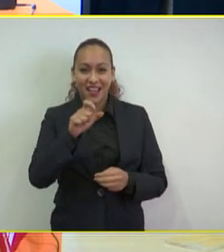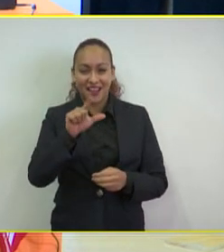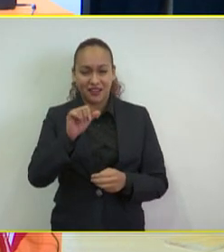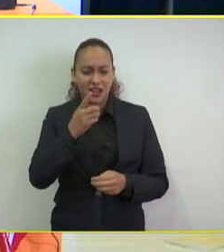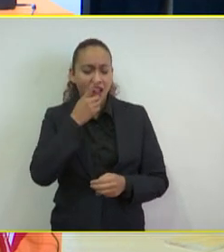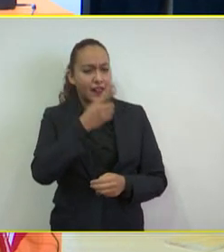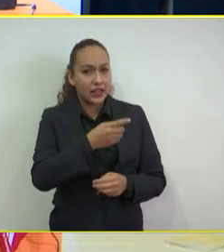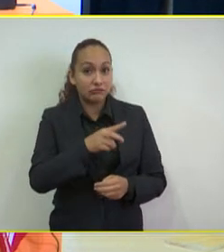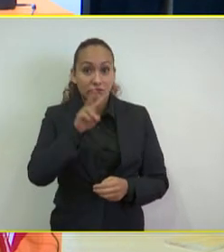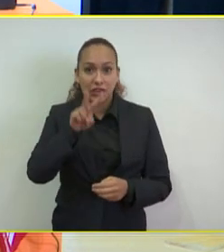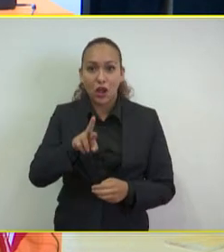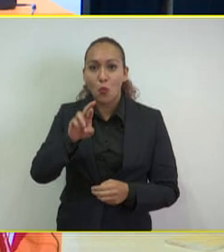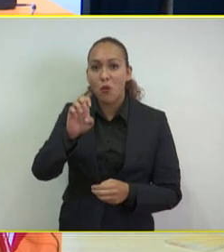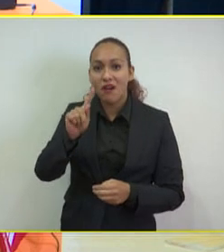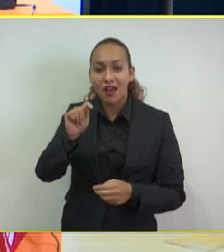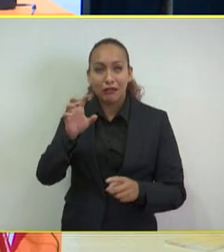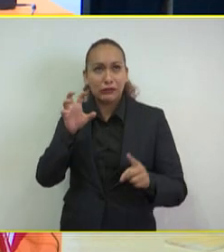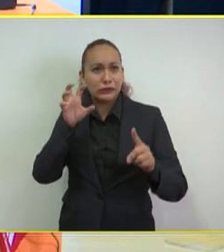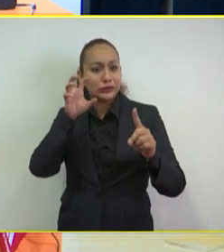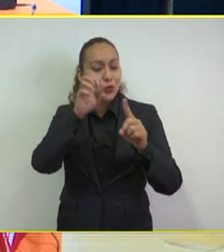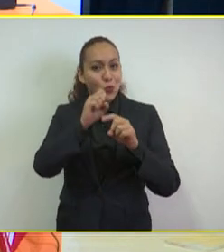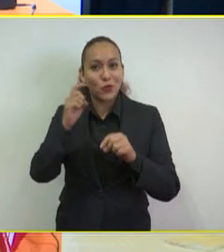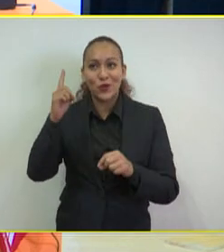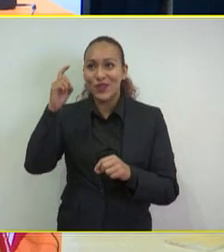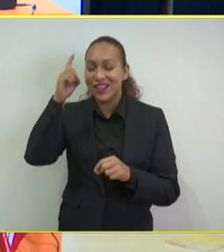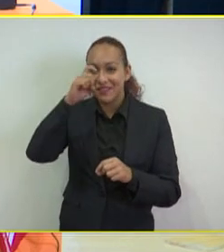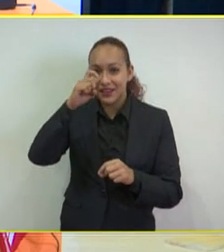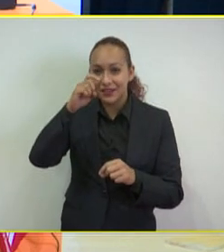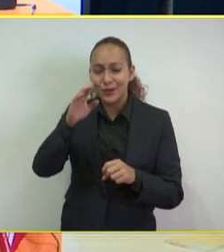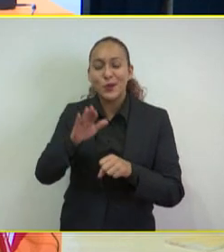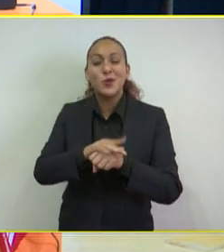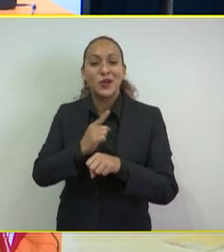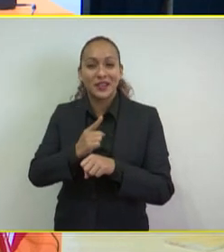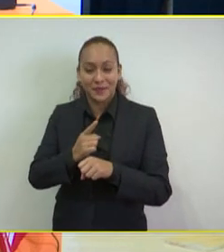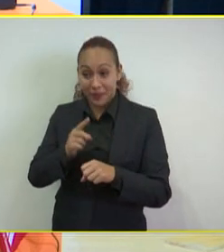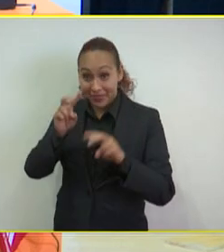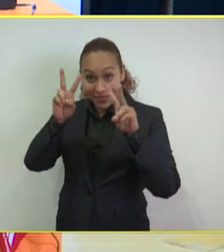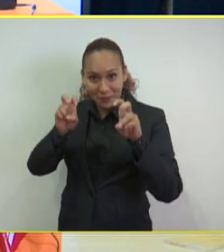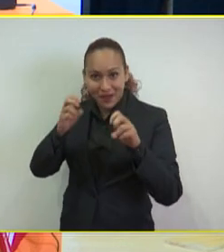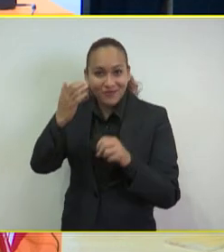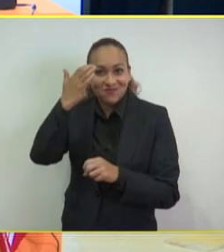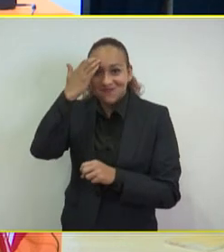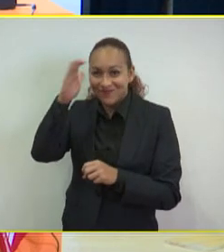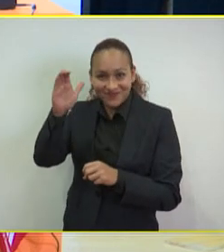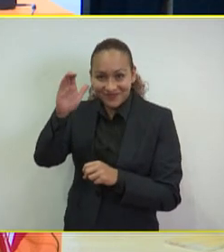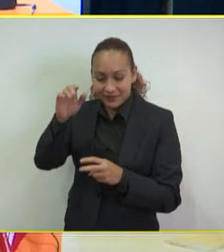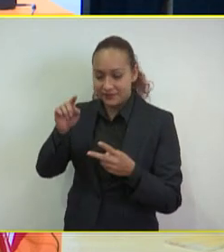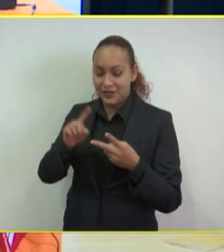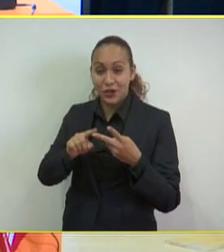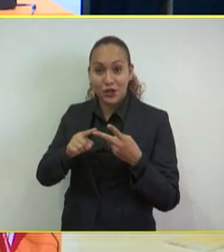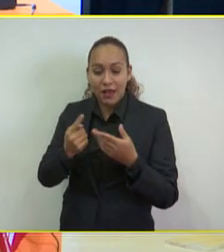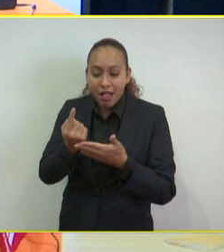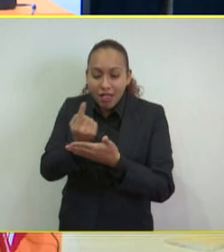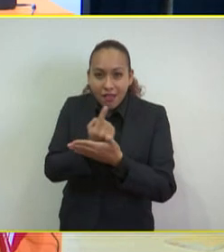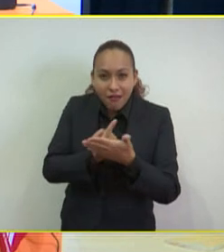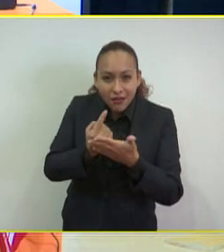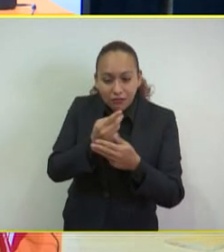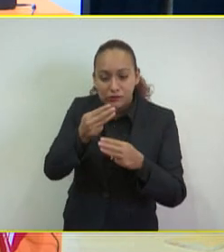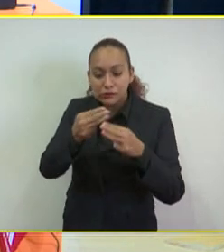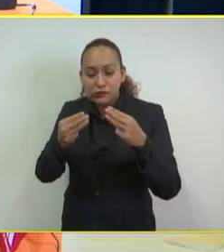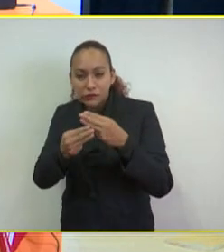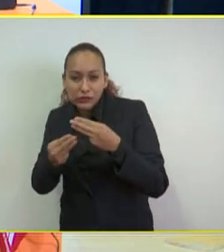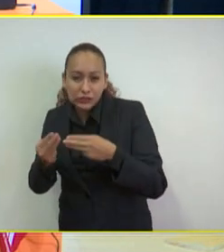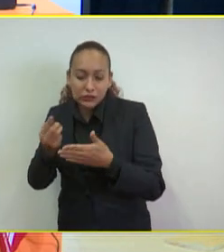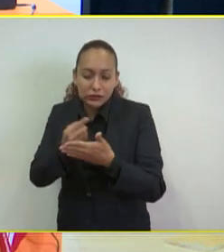para ustedes, porque primero no sabían del tema, ¿no? Segundo, pues no era diseñar cualquier cosa para cualquier